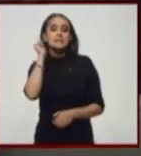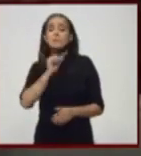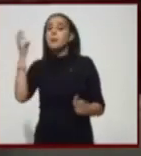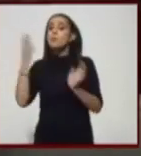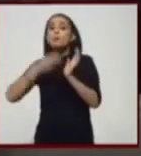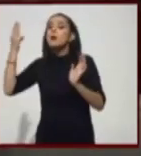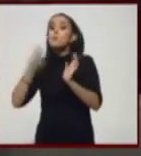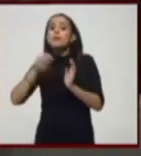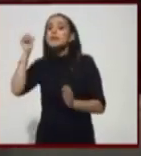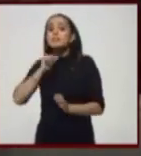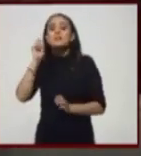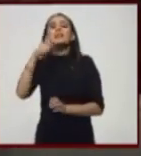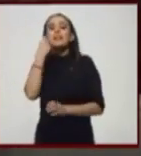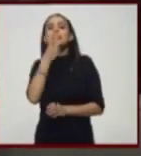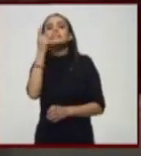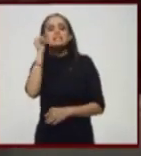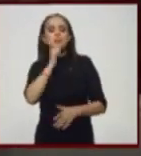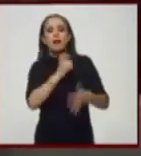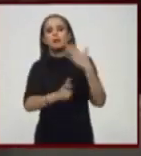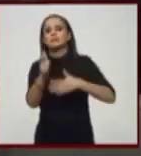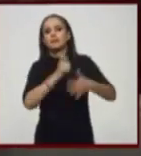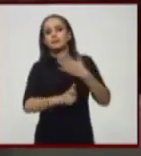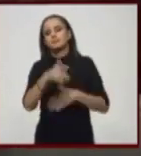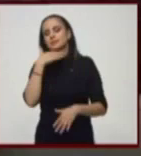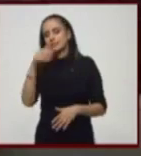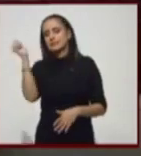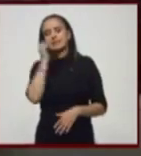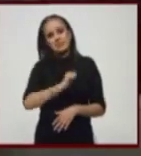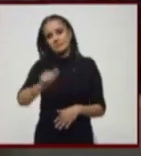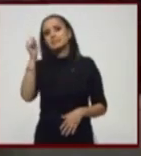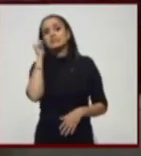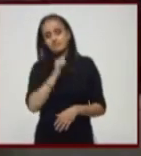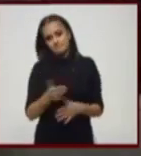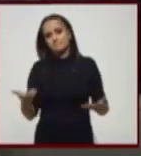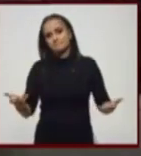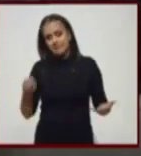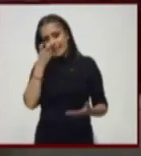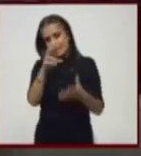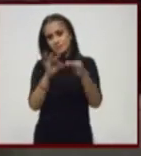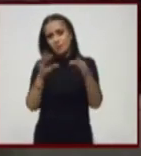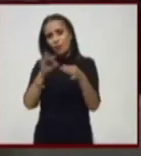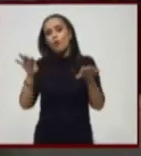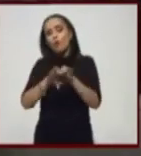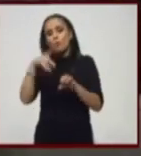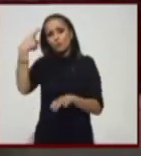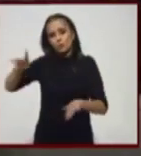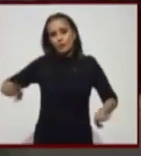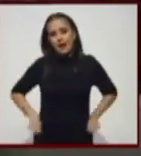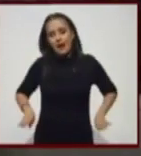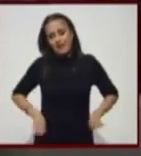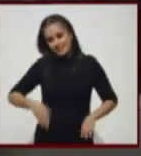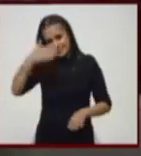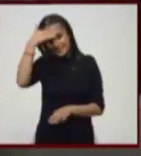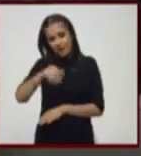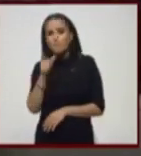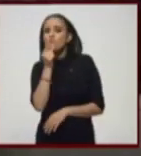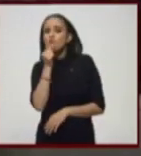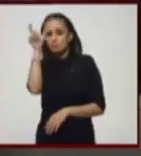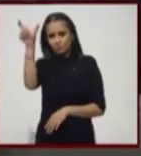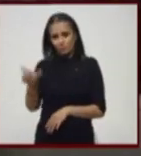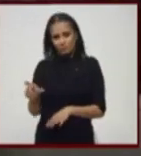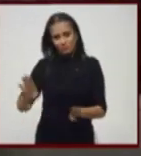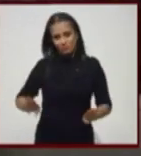brutal y vigente porque habla mucho justamente de pues este cómo se comportan de pronto estos